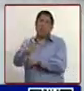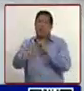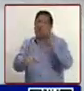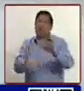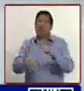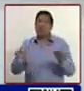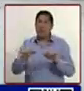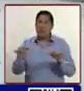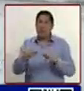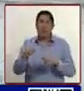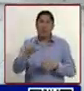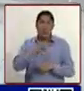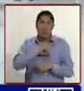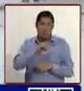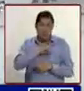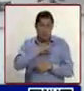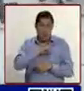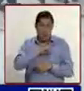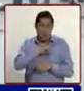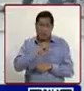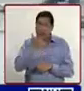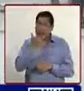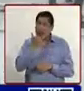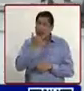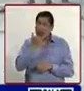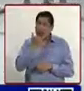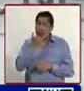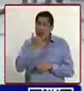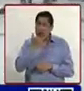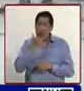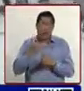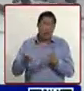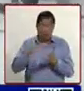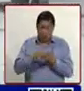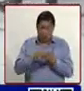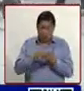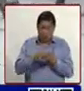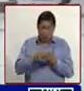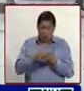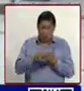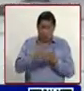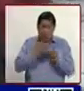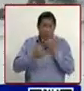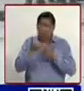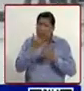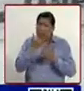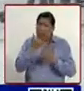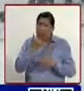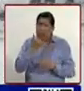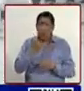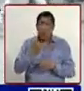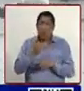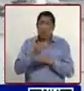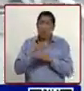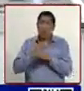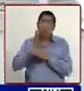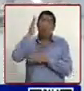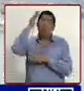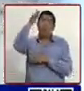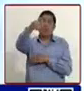observando, la policía está por lo menos volviendo a avanzar, disparando gases lacrimógenos en gran